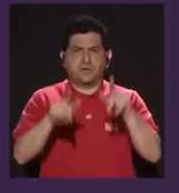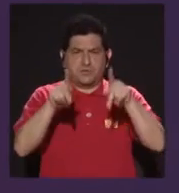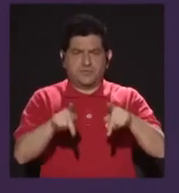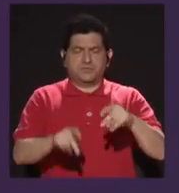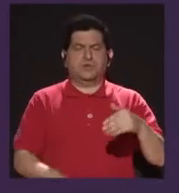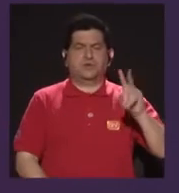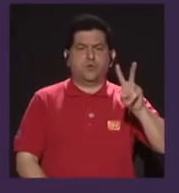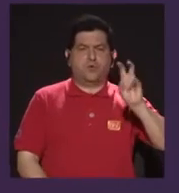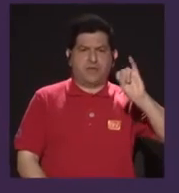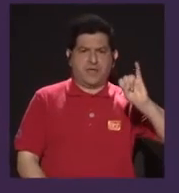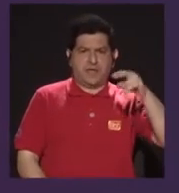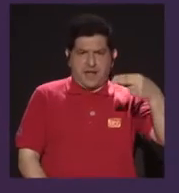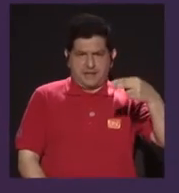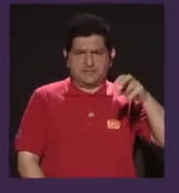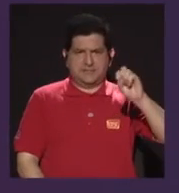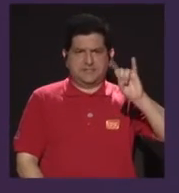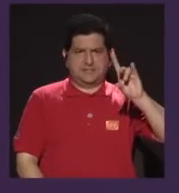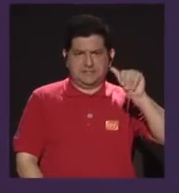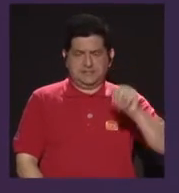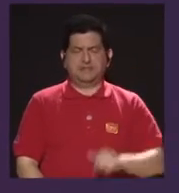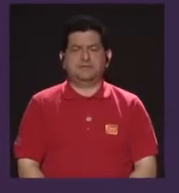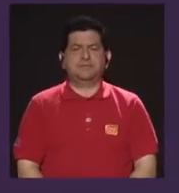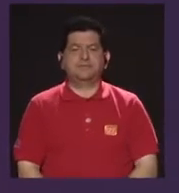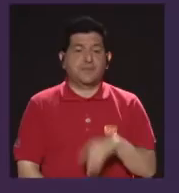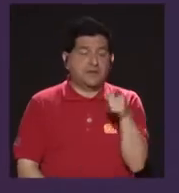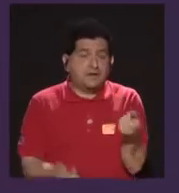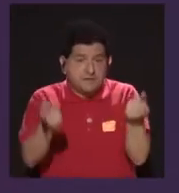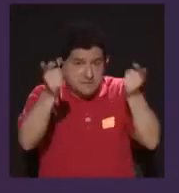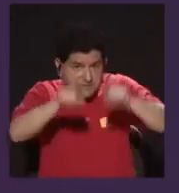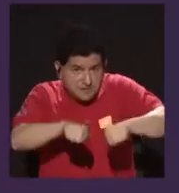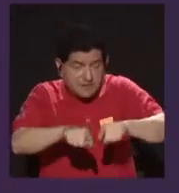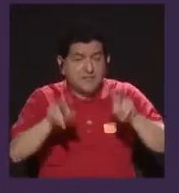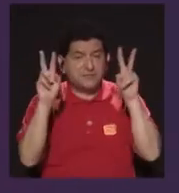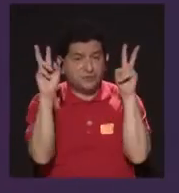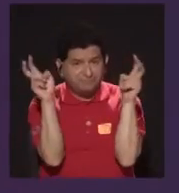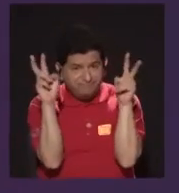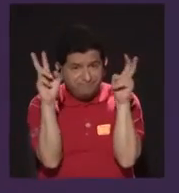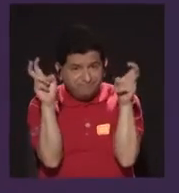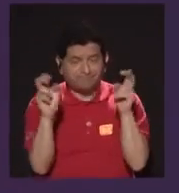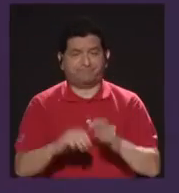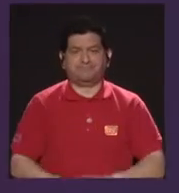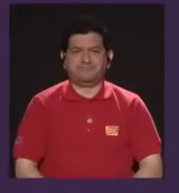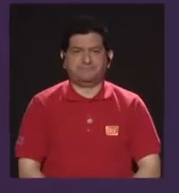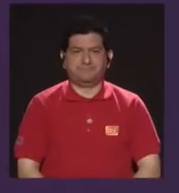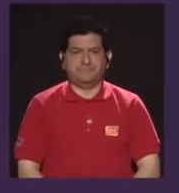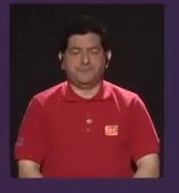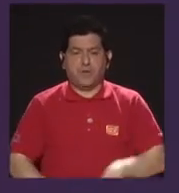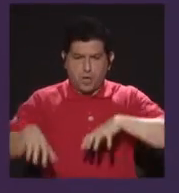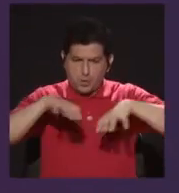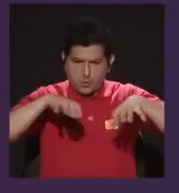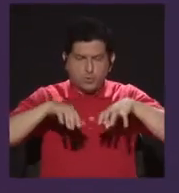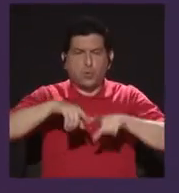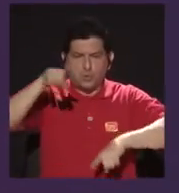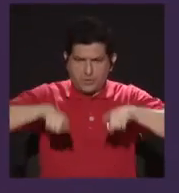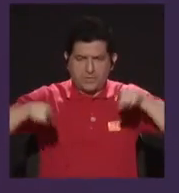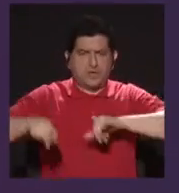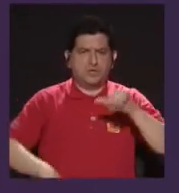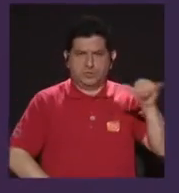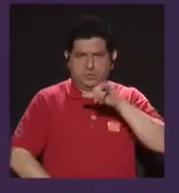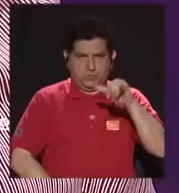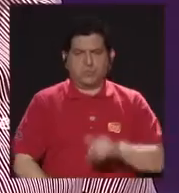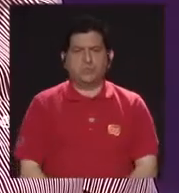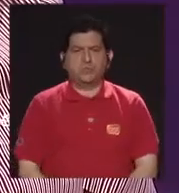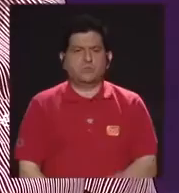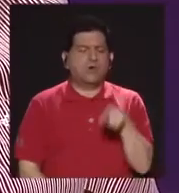que también son éste uno de los uno de los temas que este movimiento también éste está